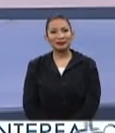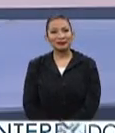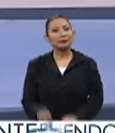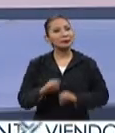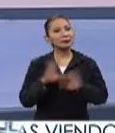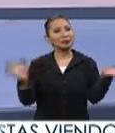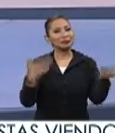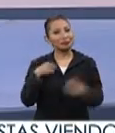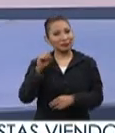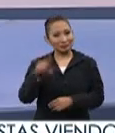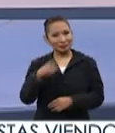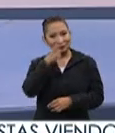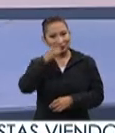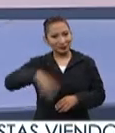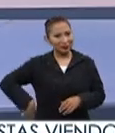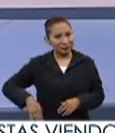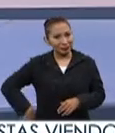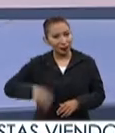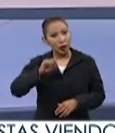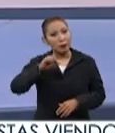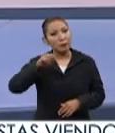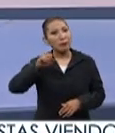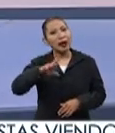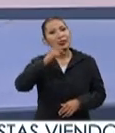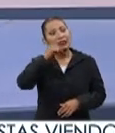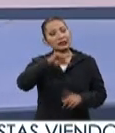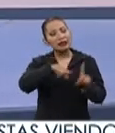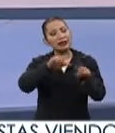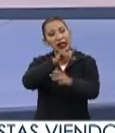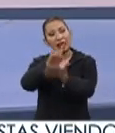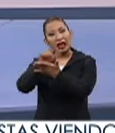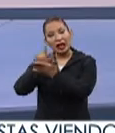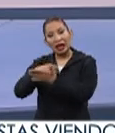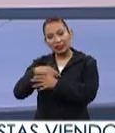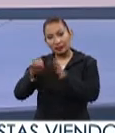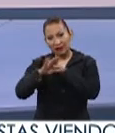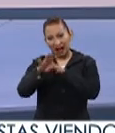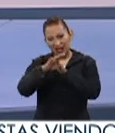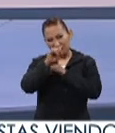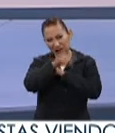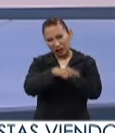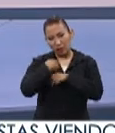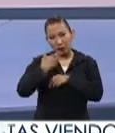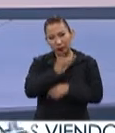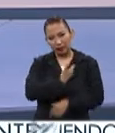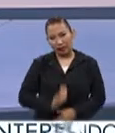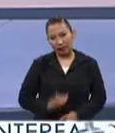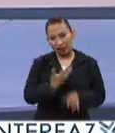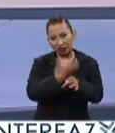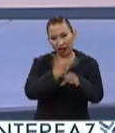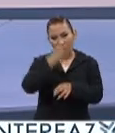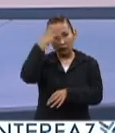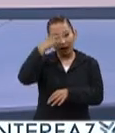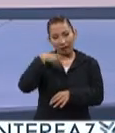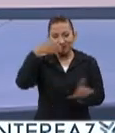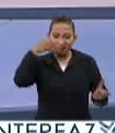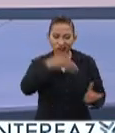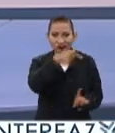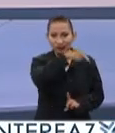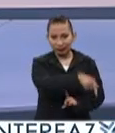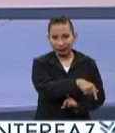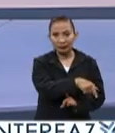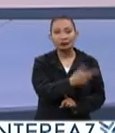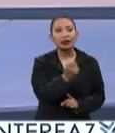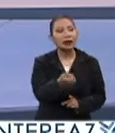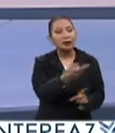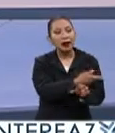Así es, como bien lo mencionabas, Omar, debido a las diferentes leyes migratorias que el gobierno del presidente Trump, en el caso específico